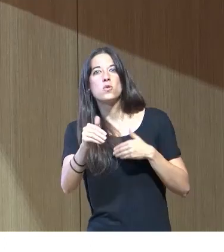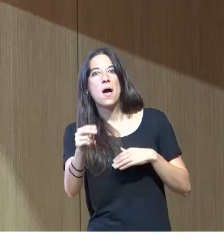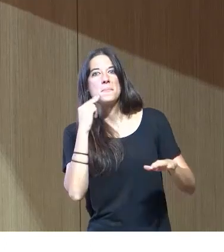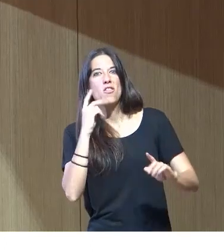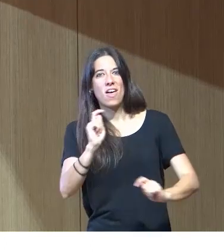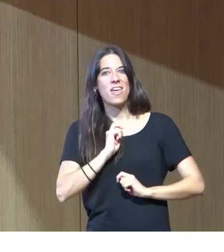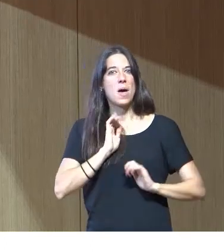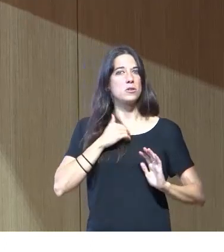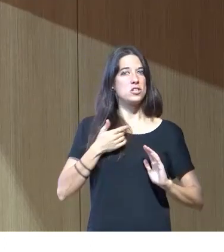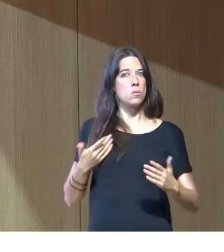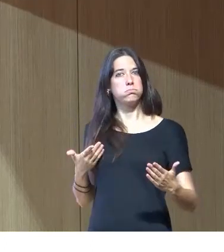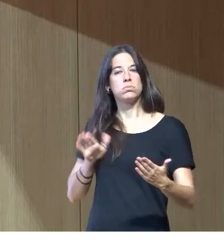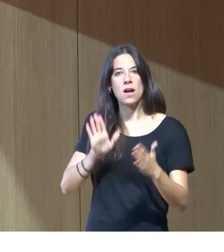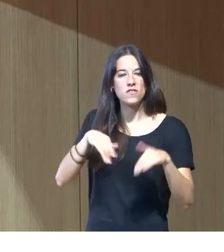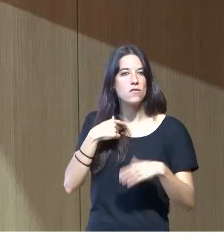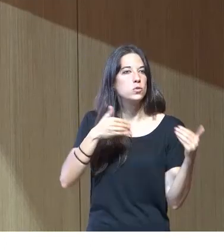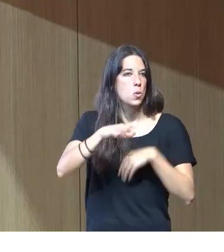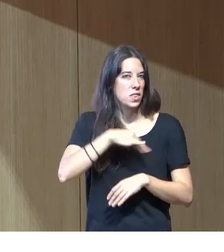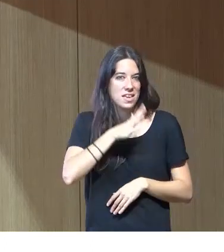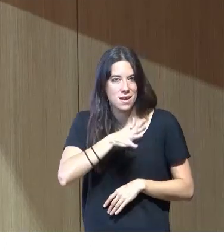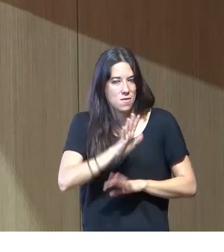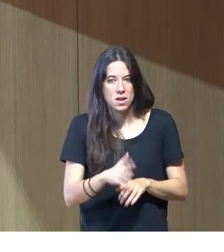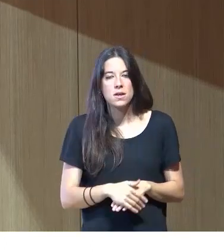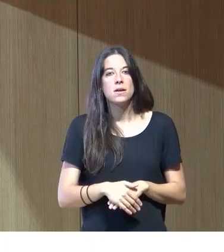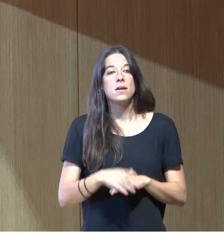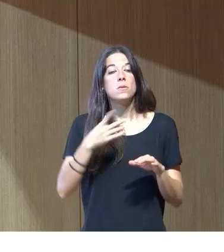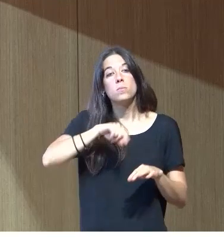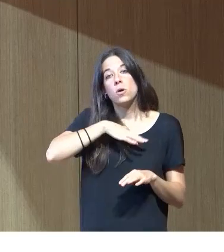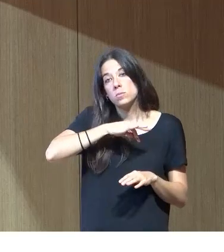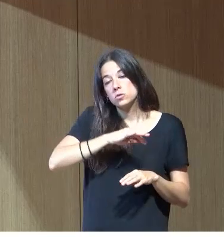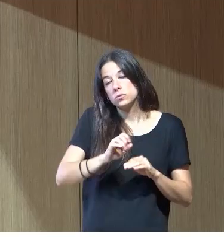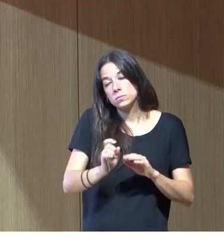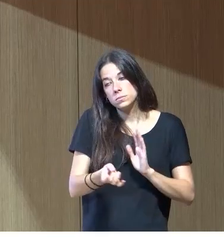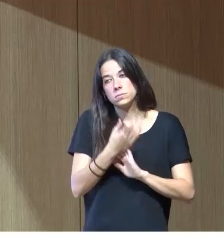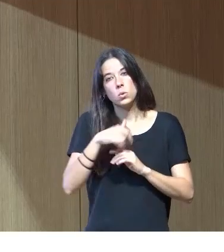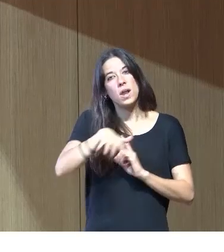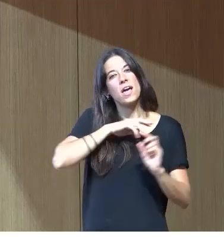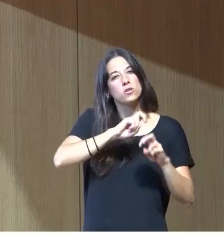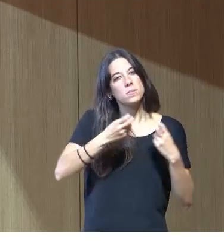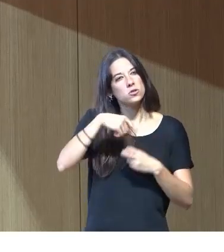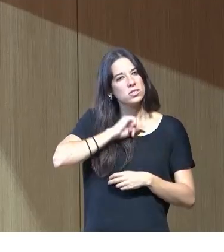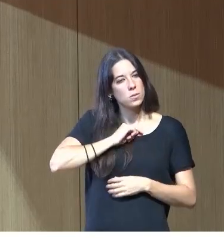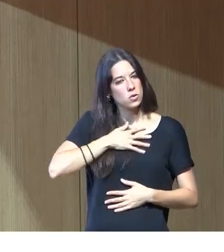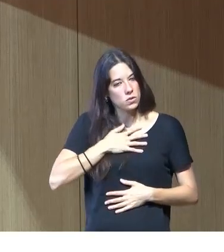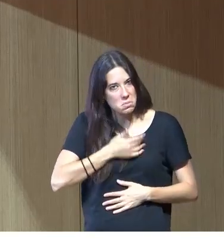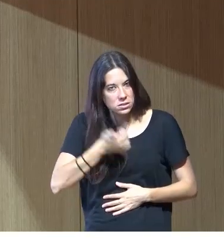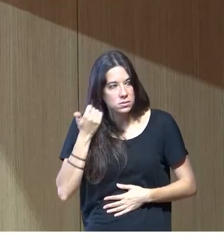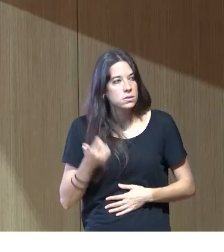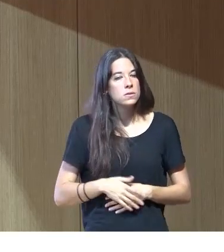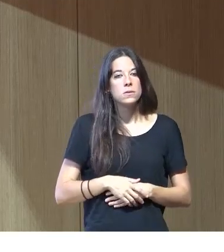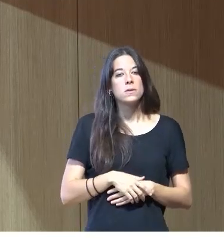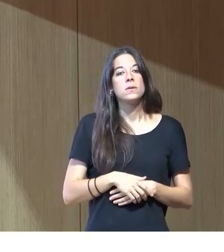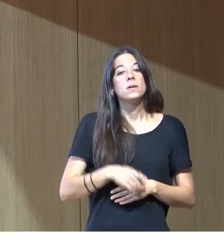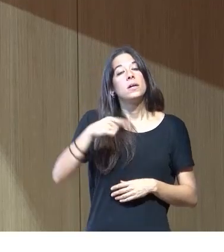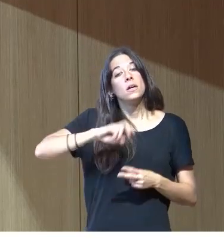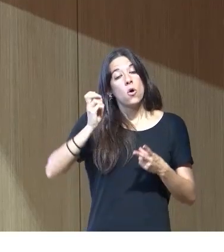y ahí vamos a intentar entre todos hacer un ecosistema cuando hemos dicho antes en el que nos sintamos más confortables y una campaña que